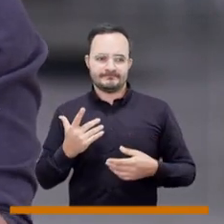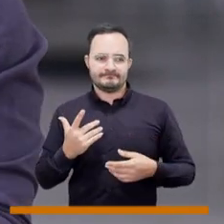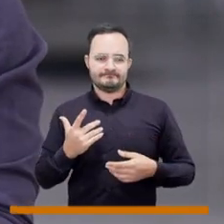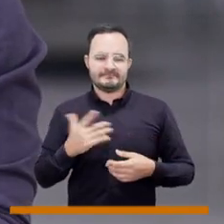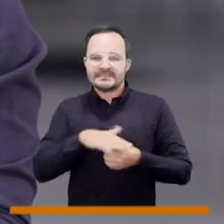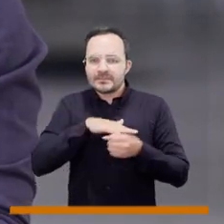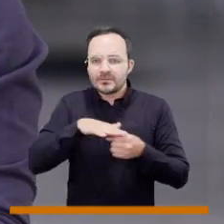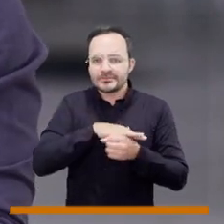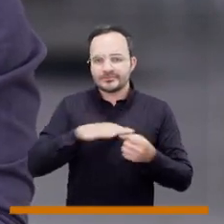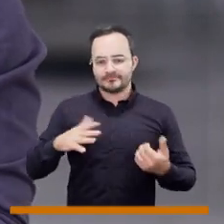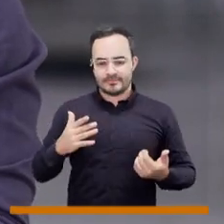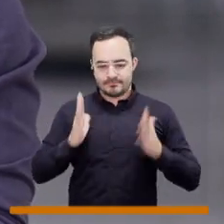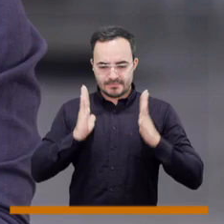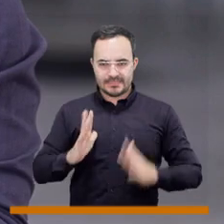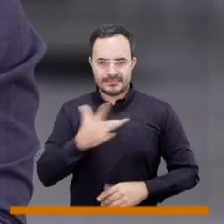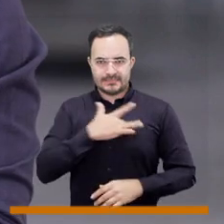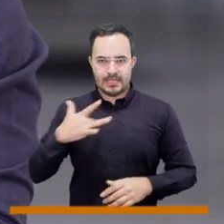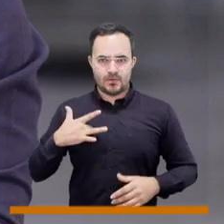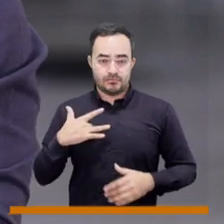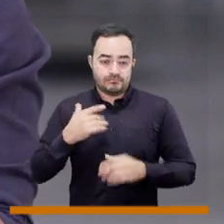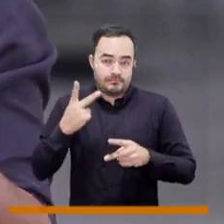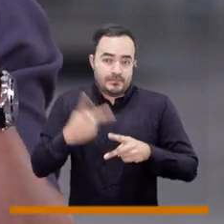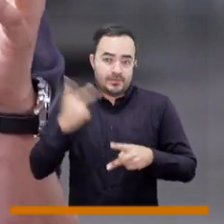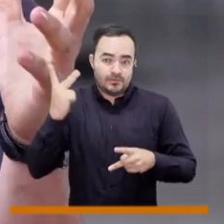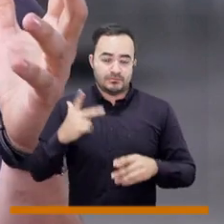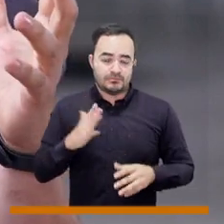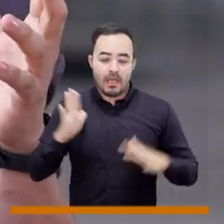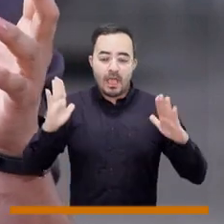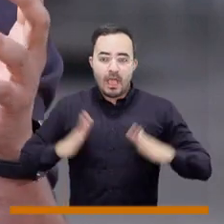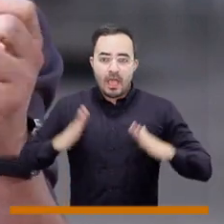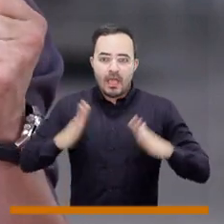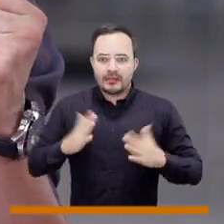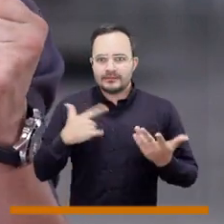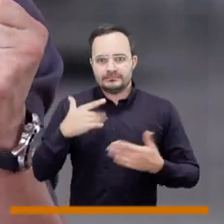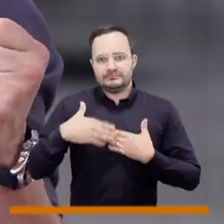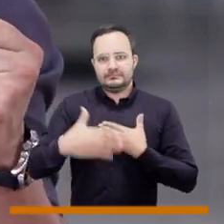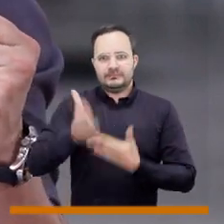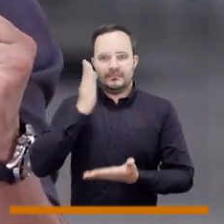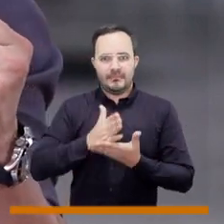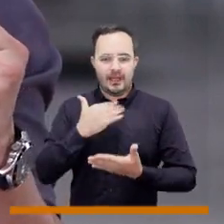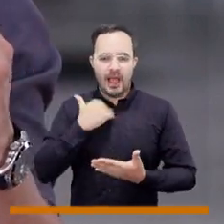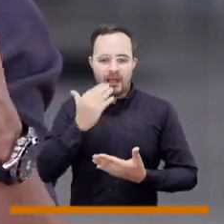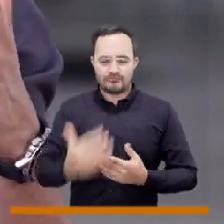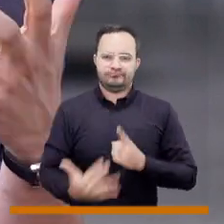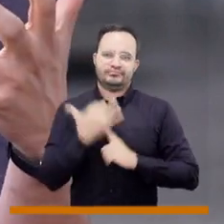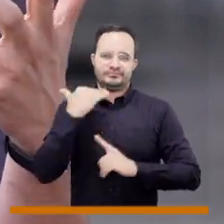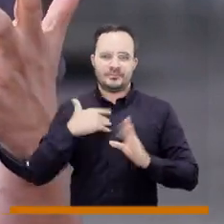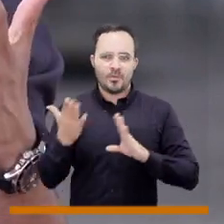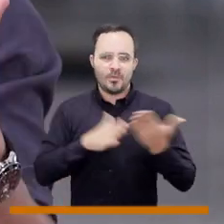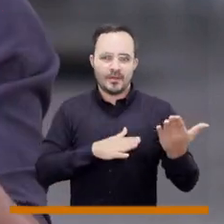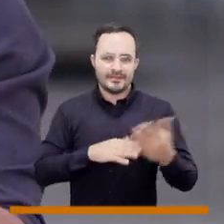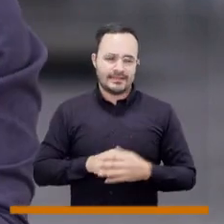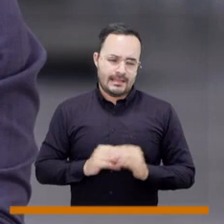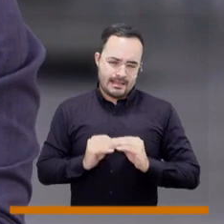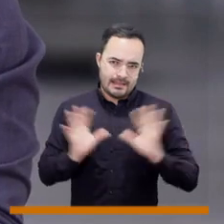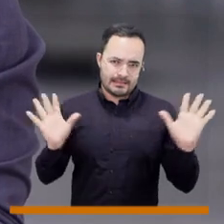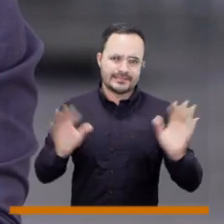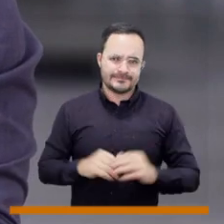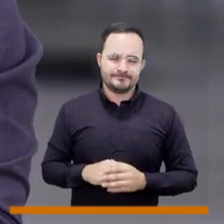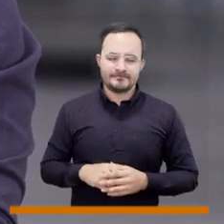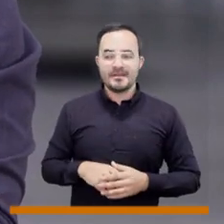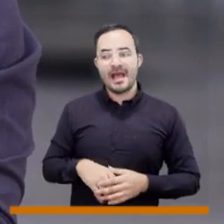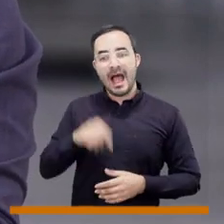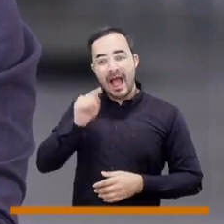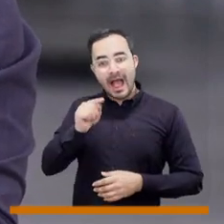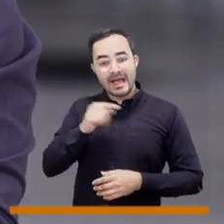estar bajo peligro de muerte por el tema del embarazo,